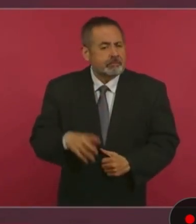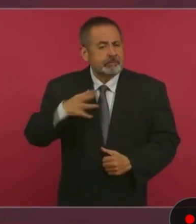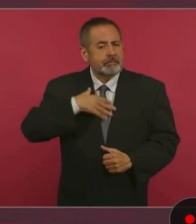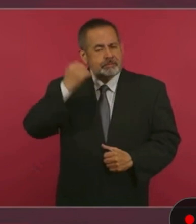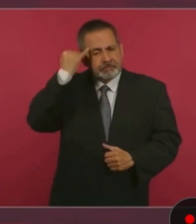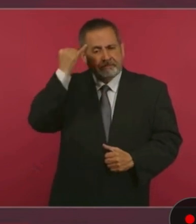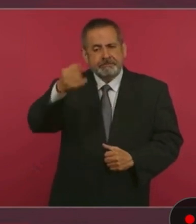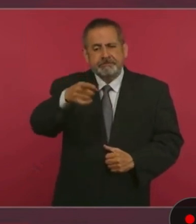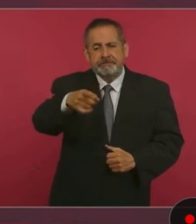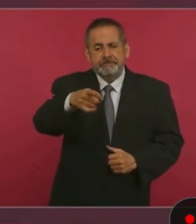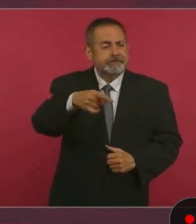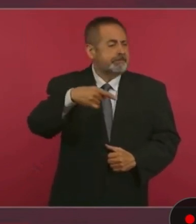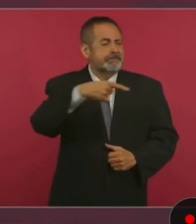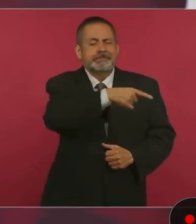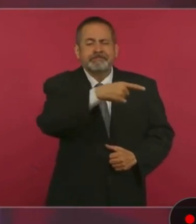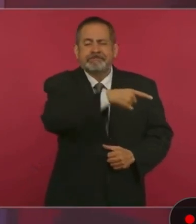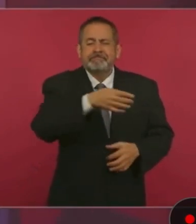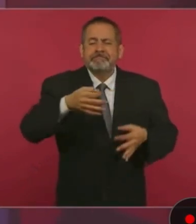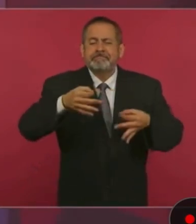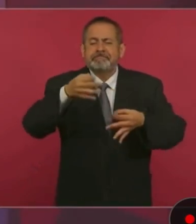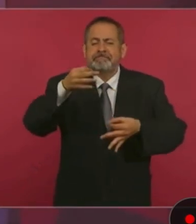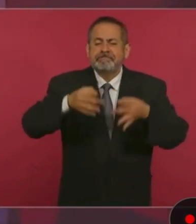Imagínense ese ministro